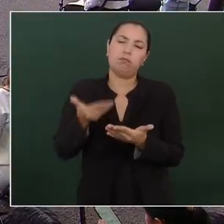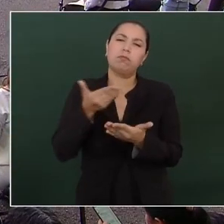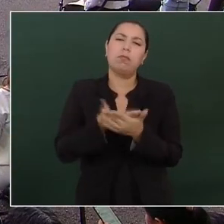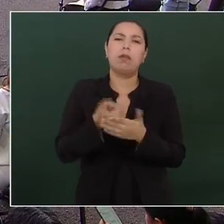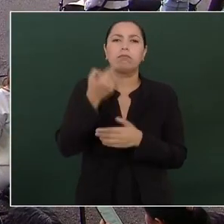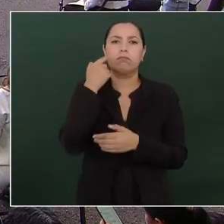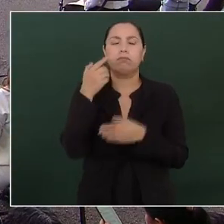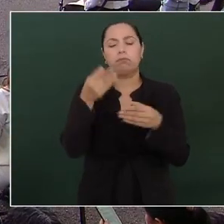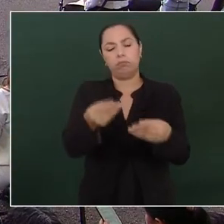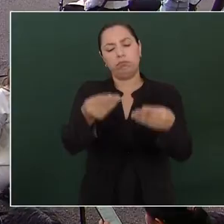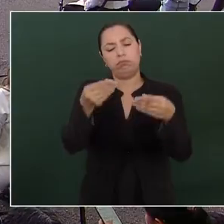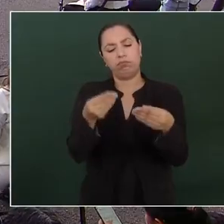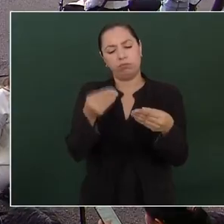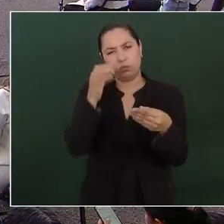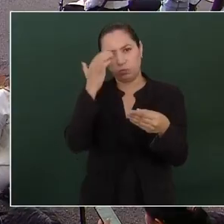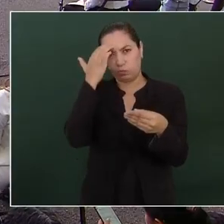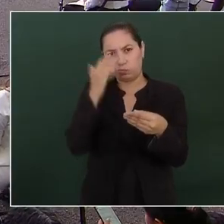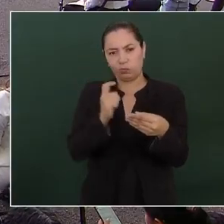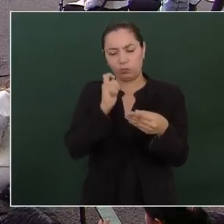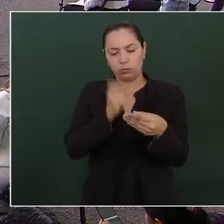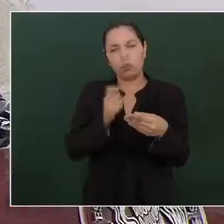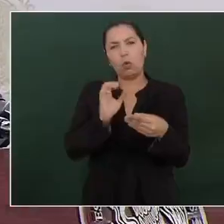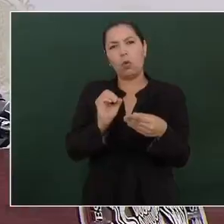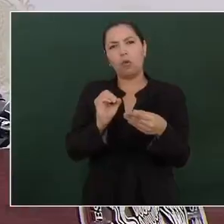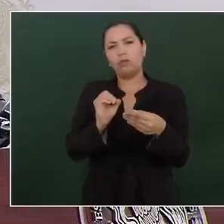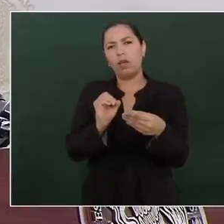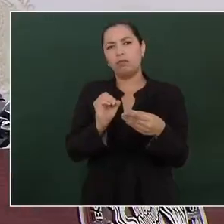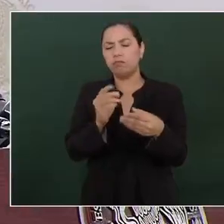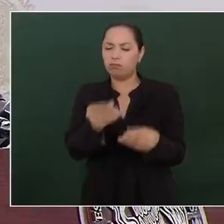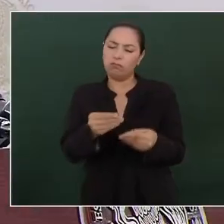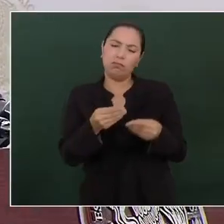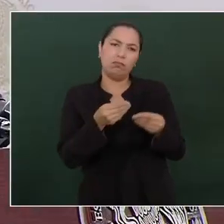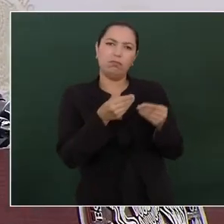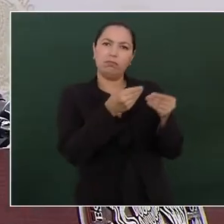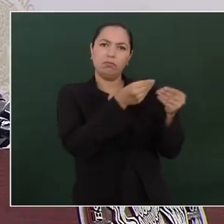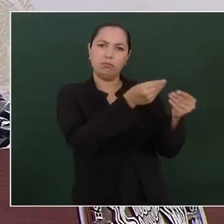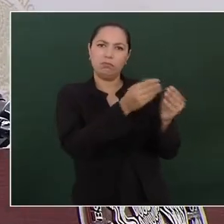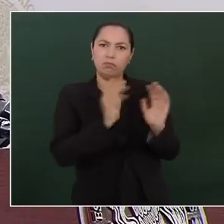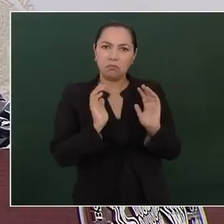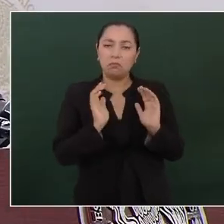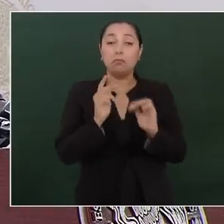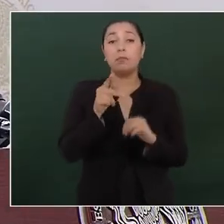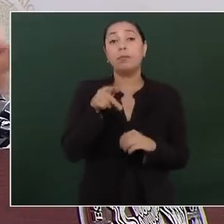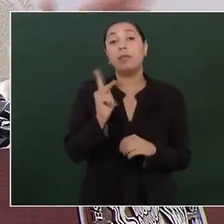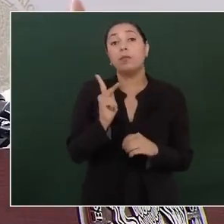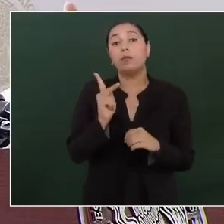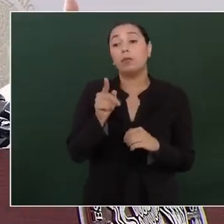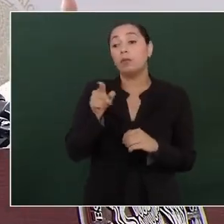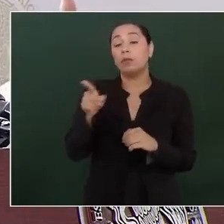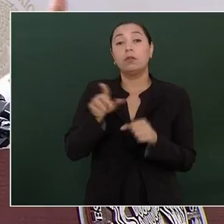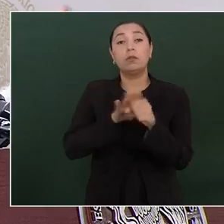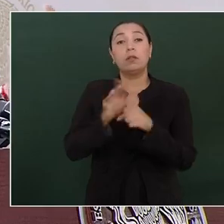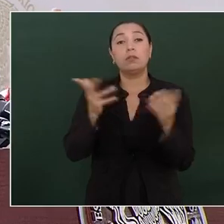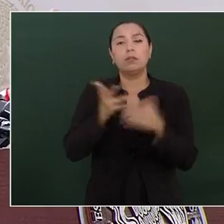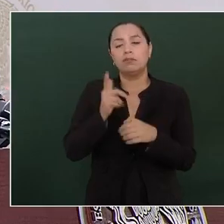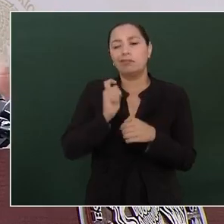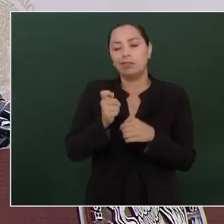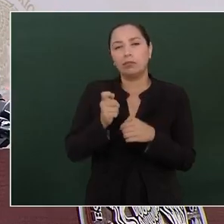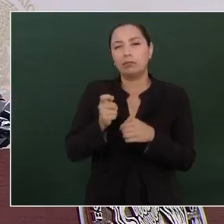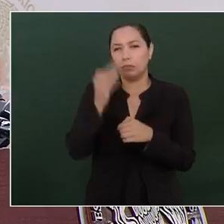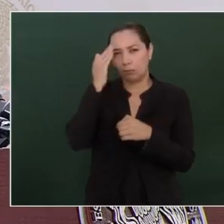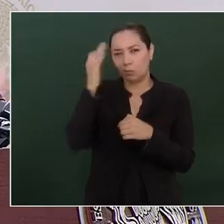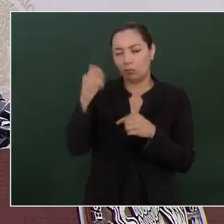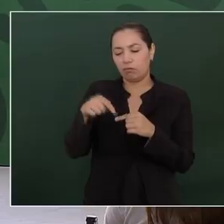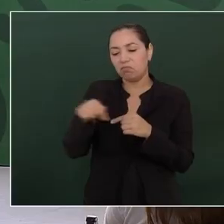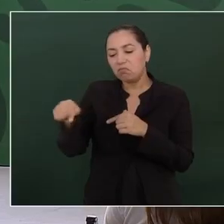asunto o regresarlo a los colegiados. Pero para esto, en lugar de tardar el plazo de 15 días,